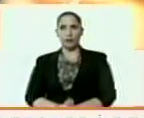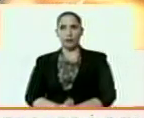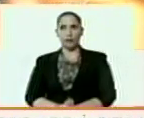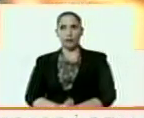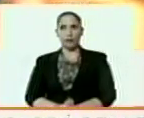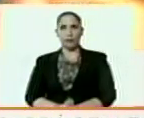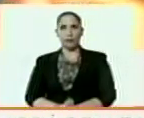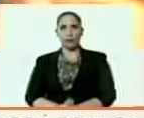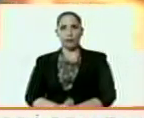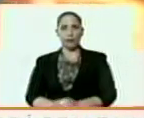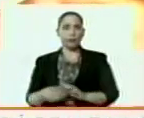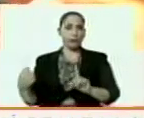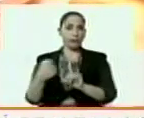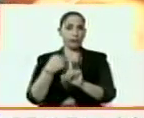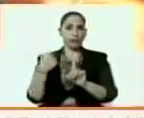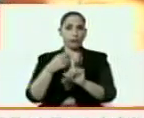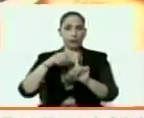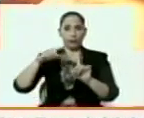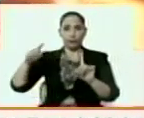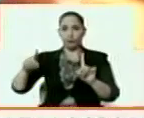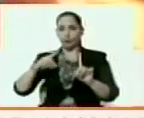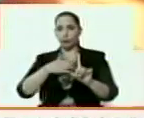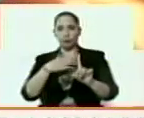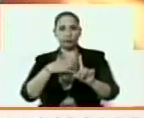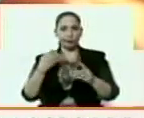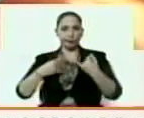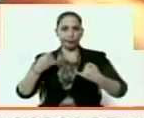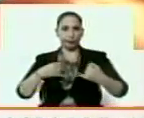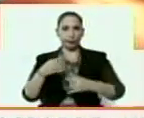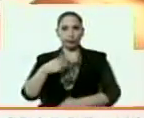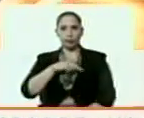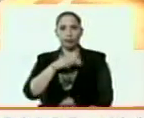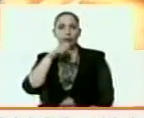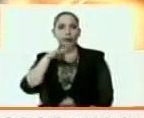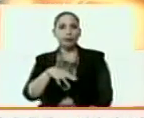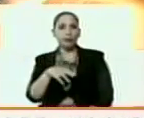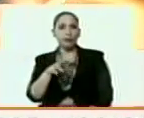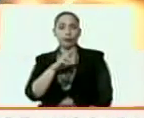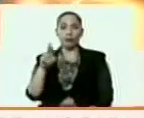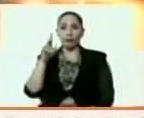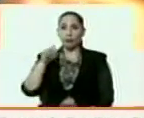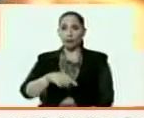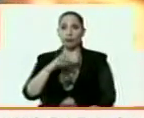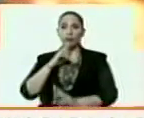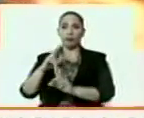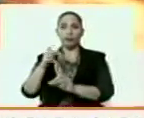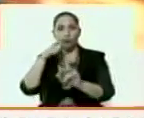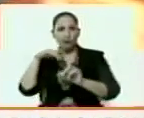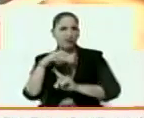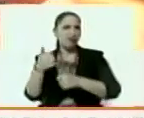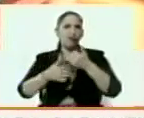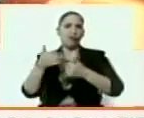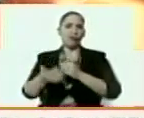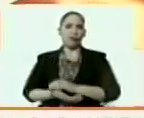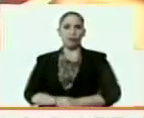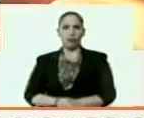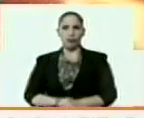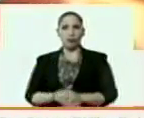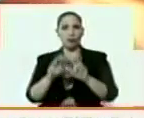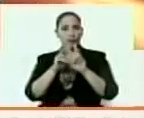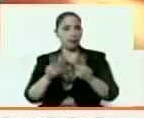el boicot eléctrico no habíamos podido haber sufrido en nuestra historia republicana también. Y la respuesta del pueblo fue